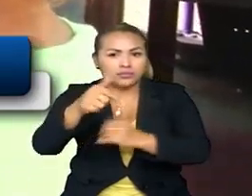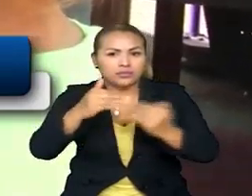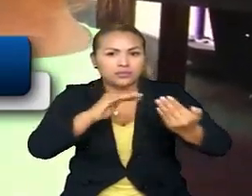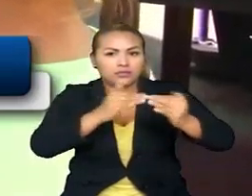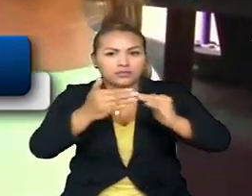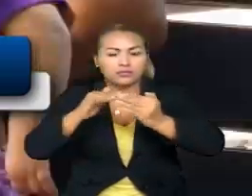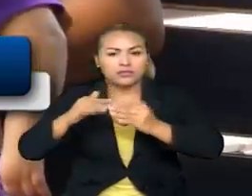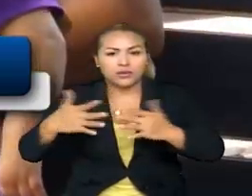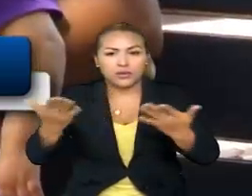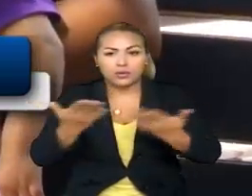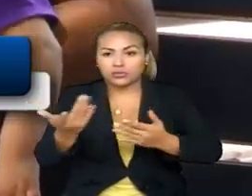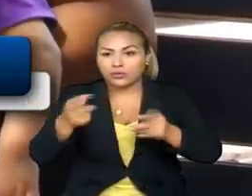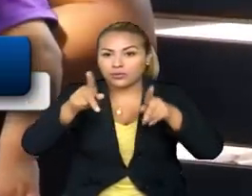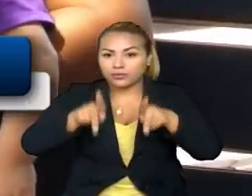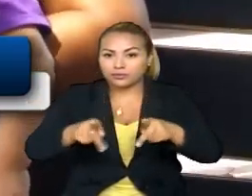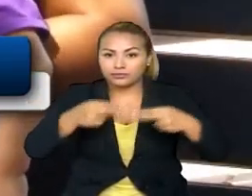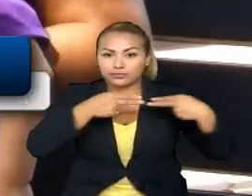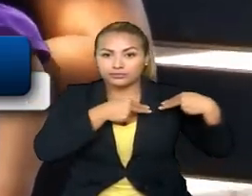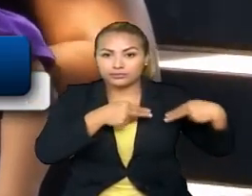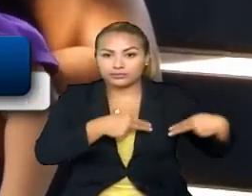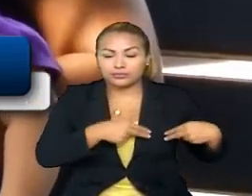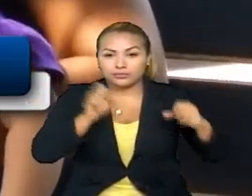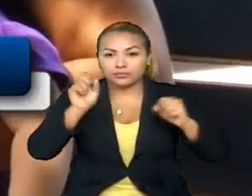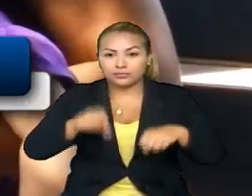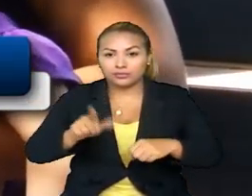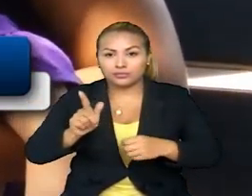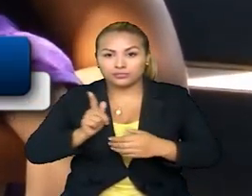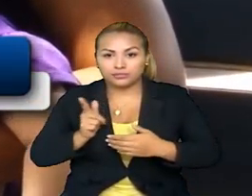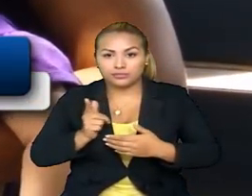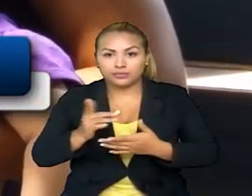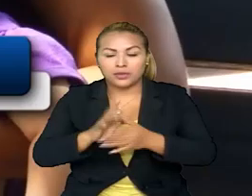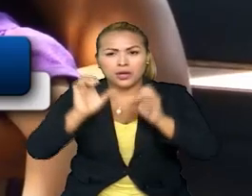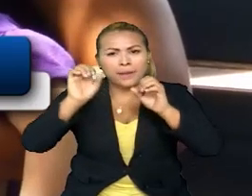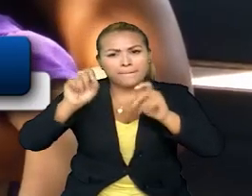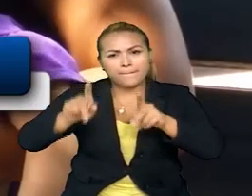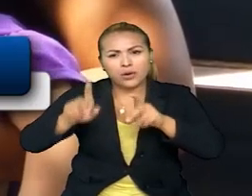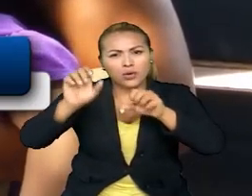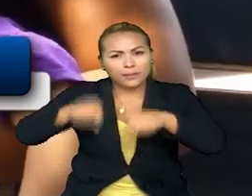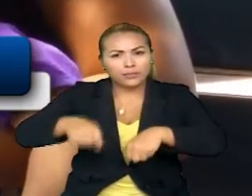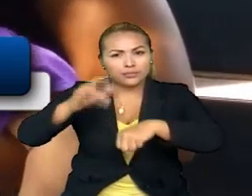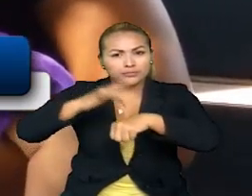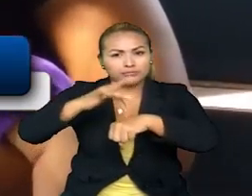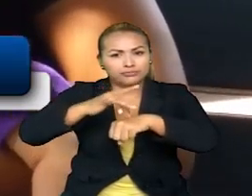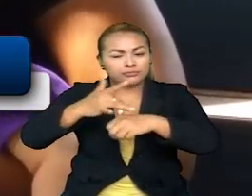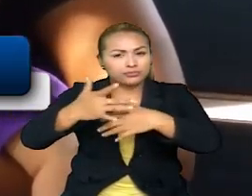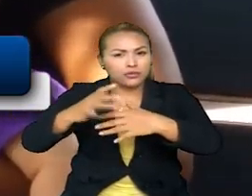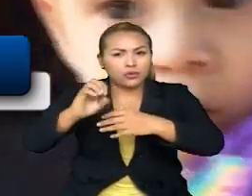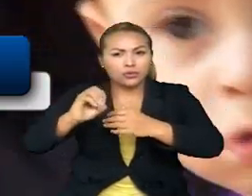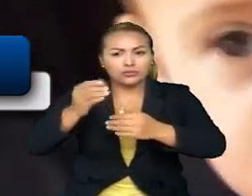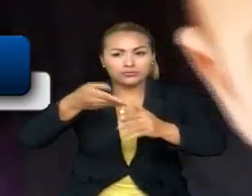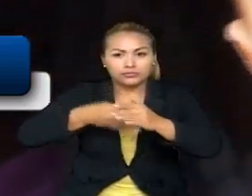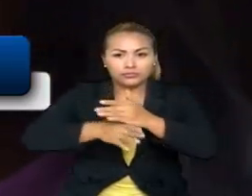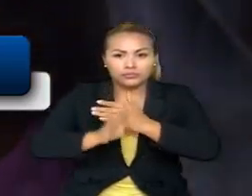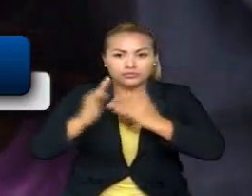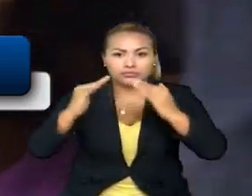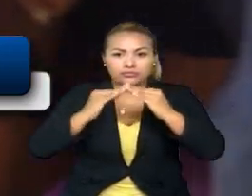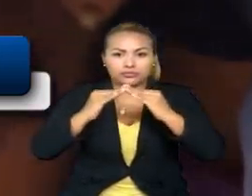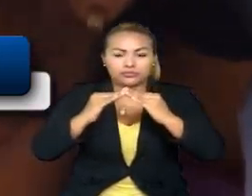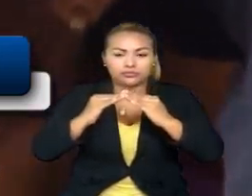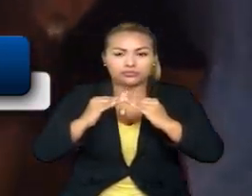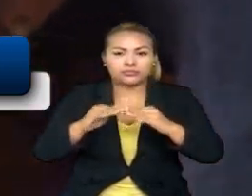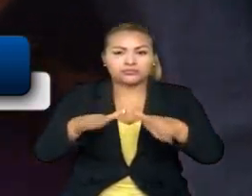como humano podemos establecer o sea lo tangible que la vida saludable dentro de la comunidad y que se